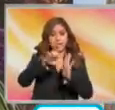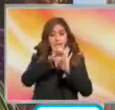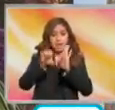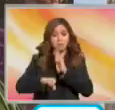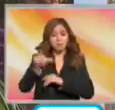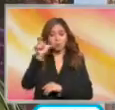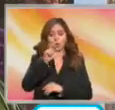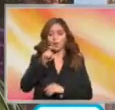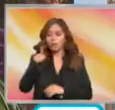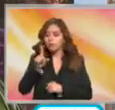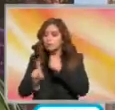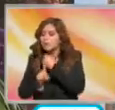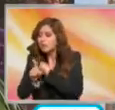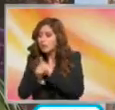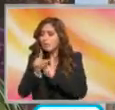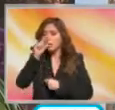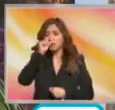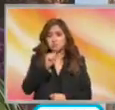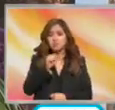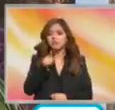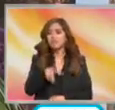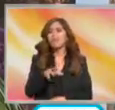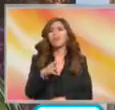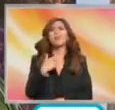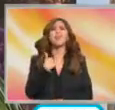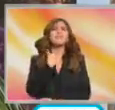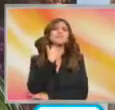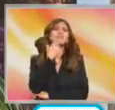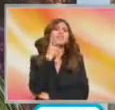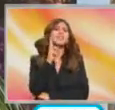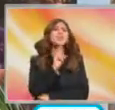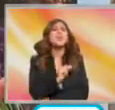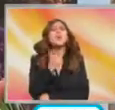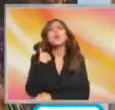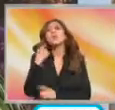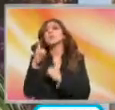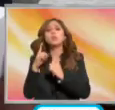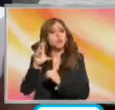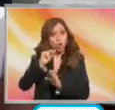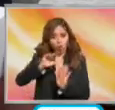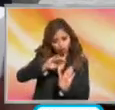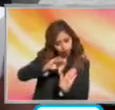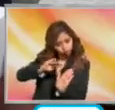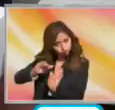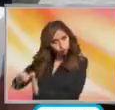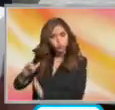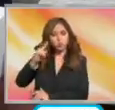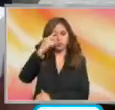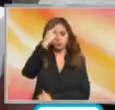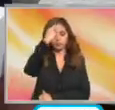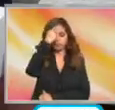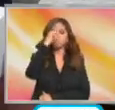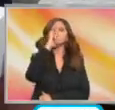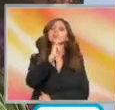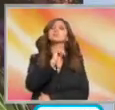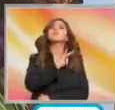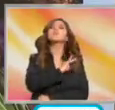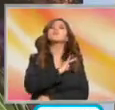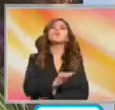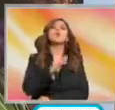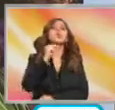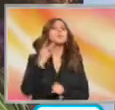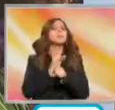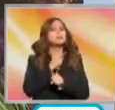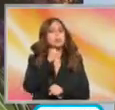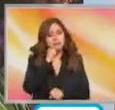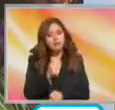bien a la primera, entonces empiezas a decir, no, pues no. Tienes que ser muy perseverante, Sí. muy